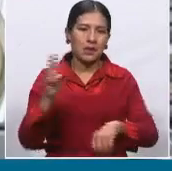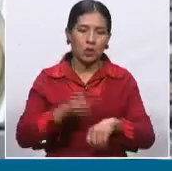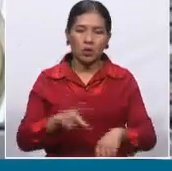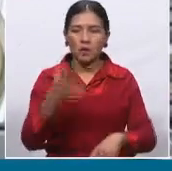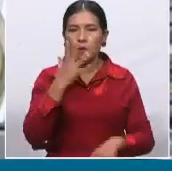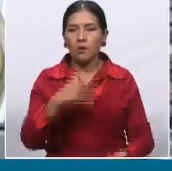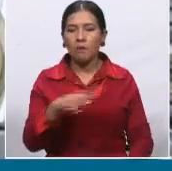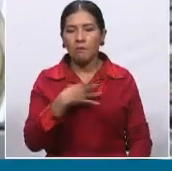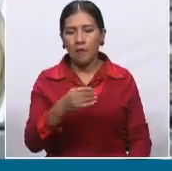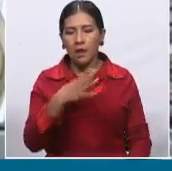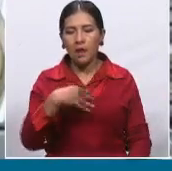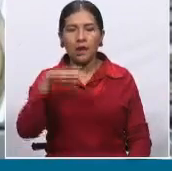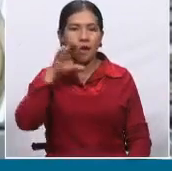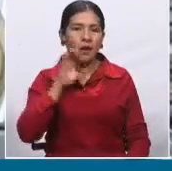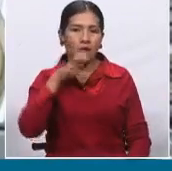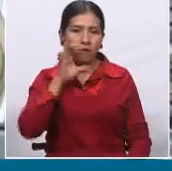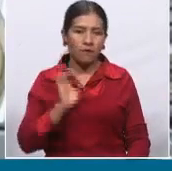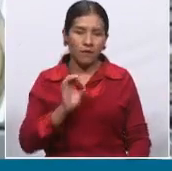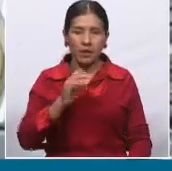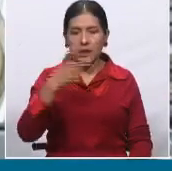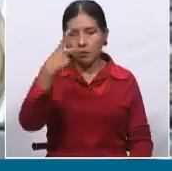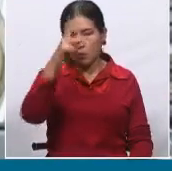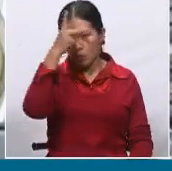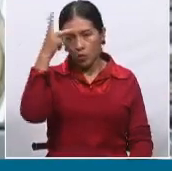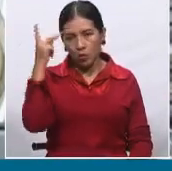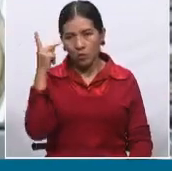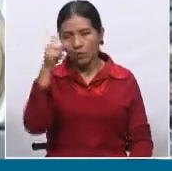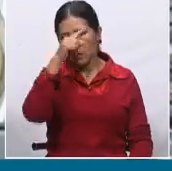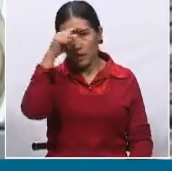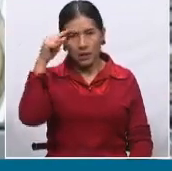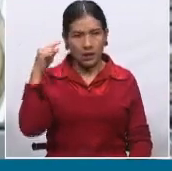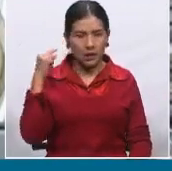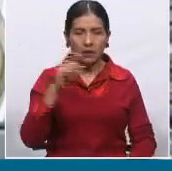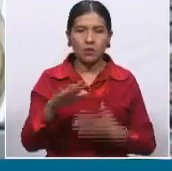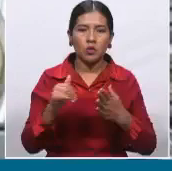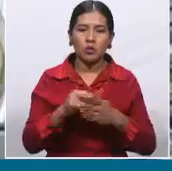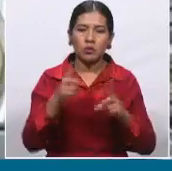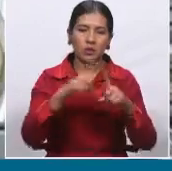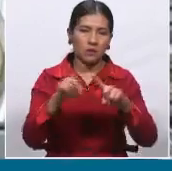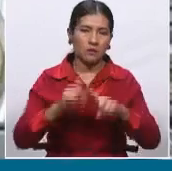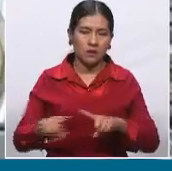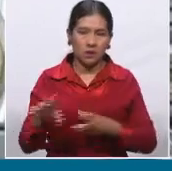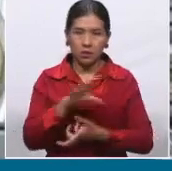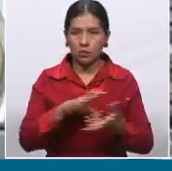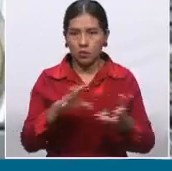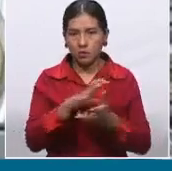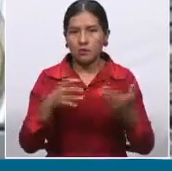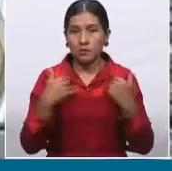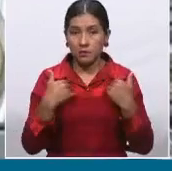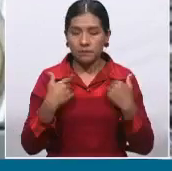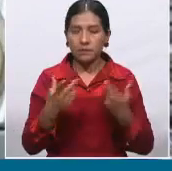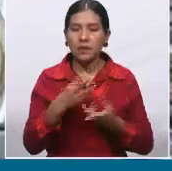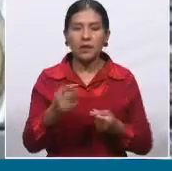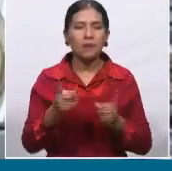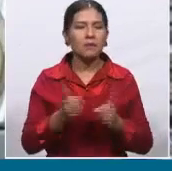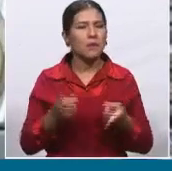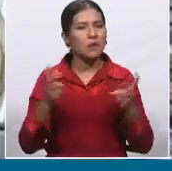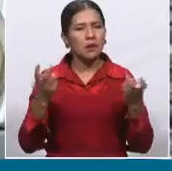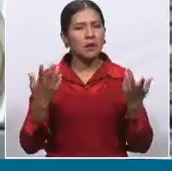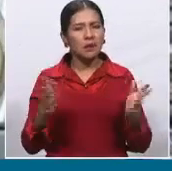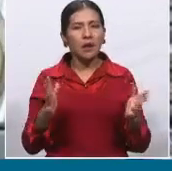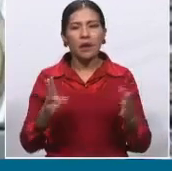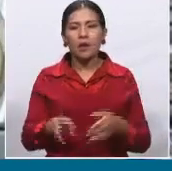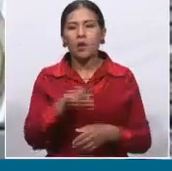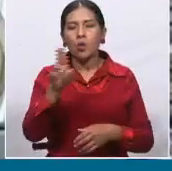café, plomo, negro, combinados, etcétera, los polícromos. Y esto hace de que se evite inclusive